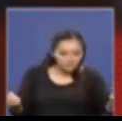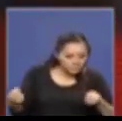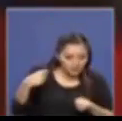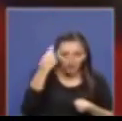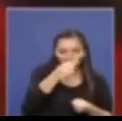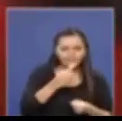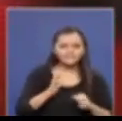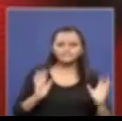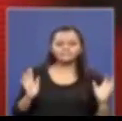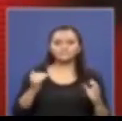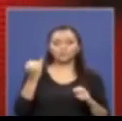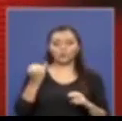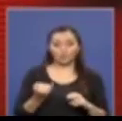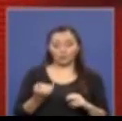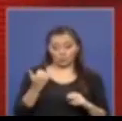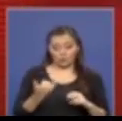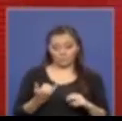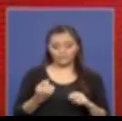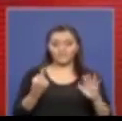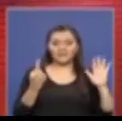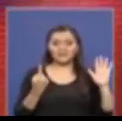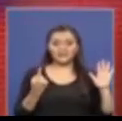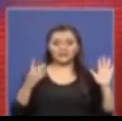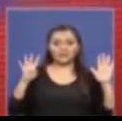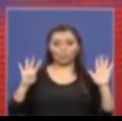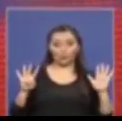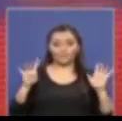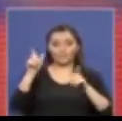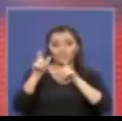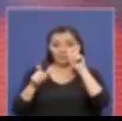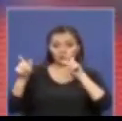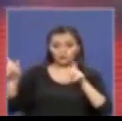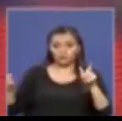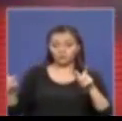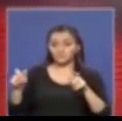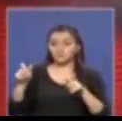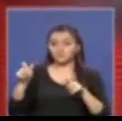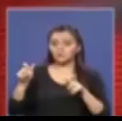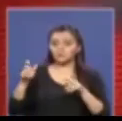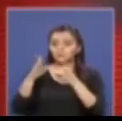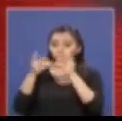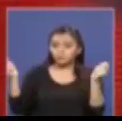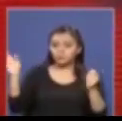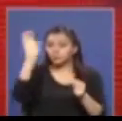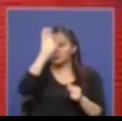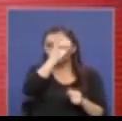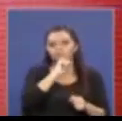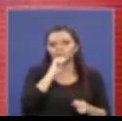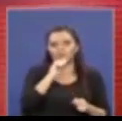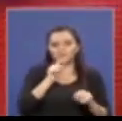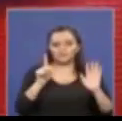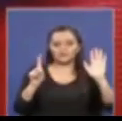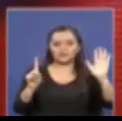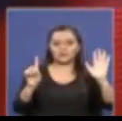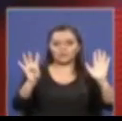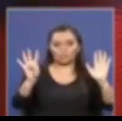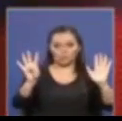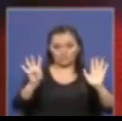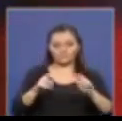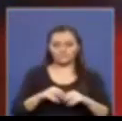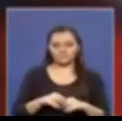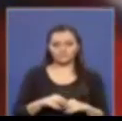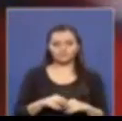Hay 69 casos no resueltos de personas desaparecidas. Por si acaso se presentan